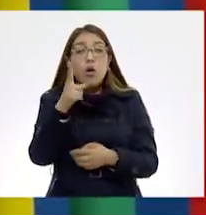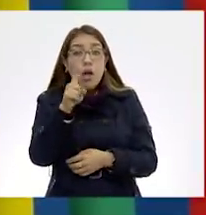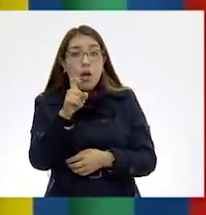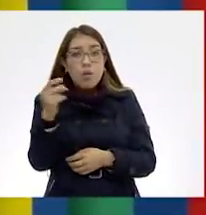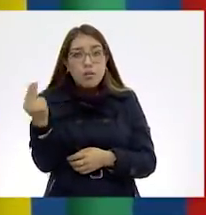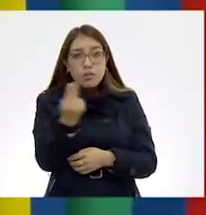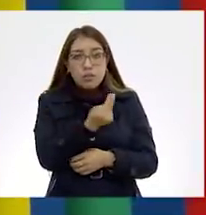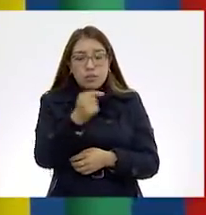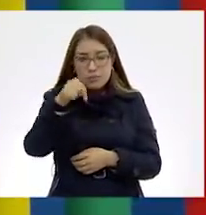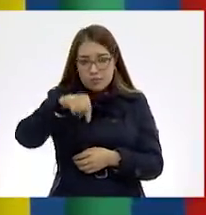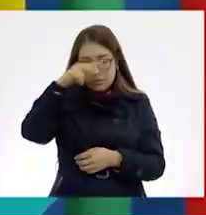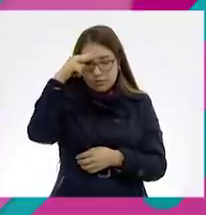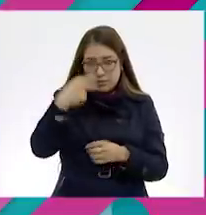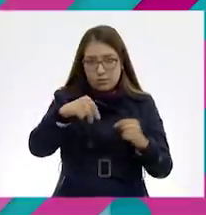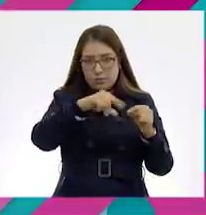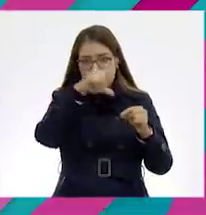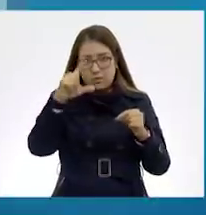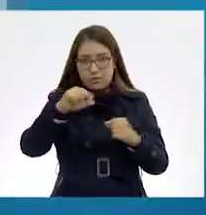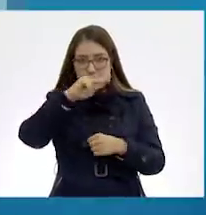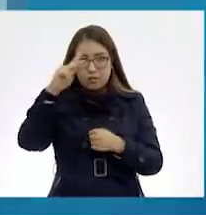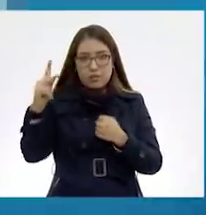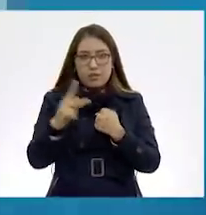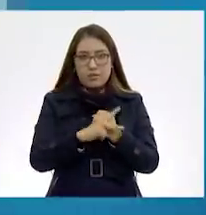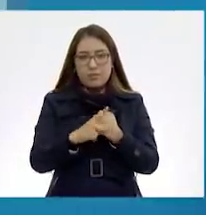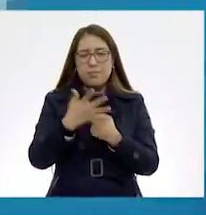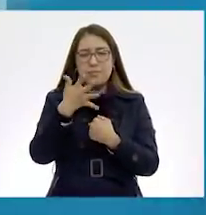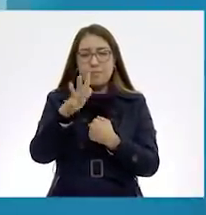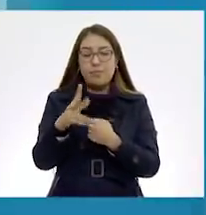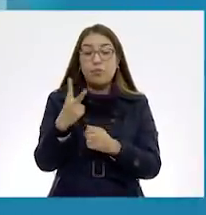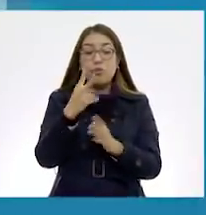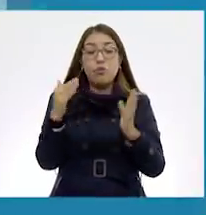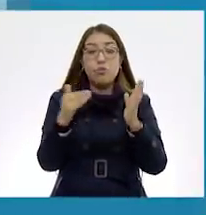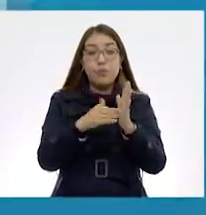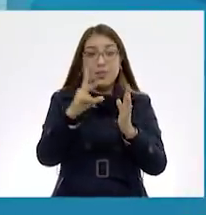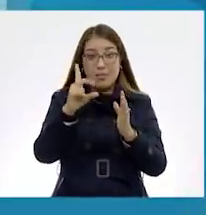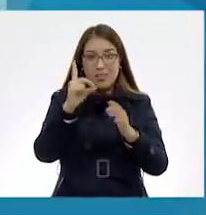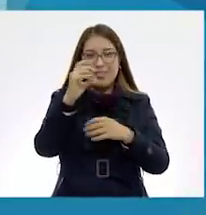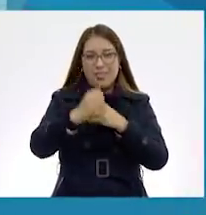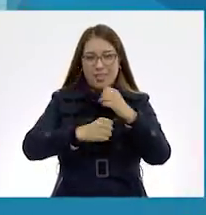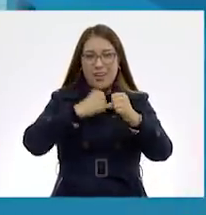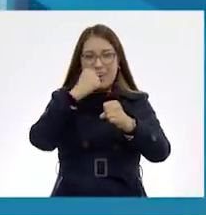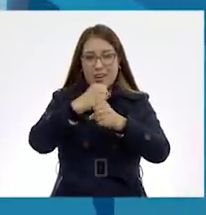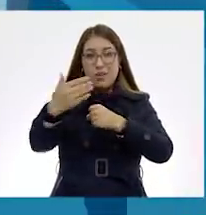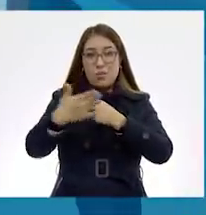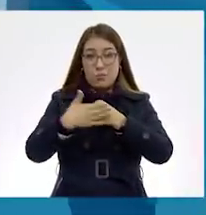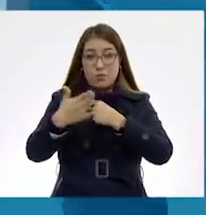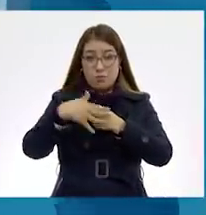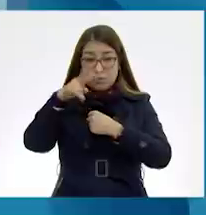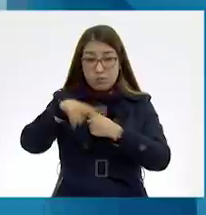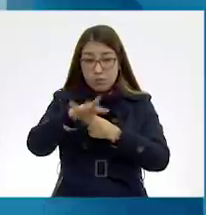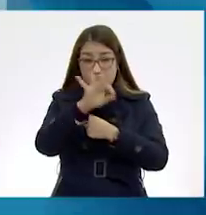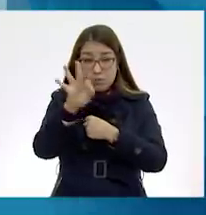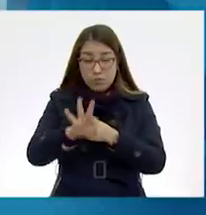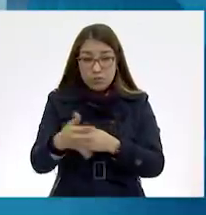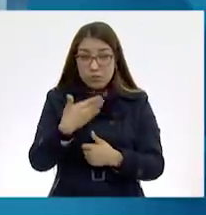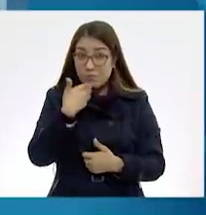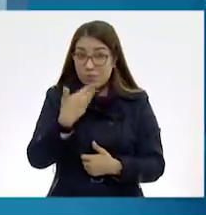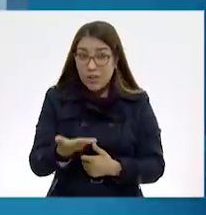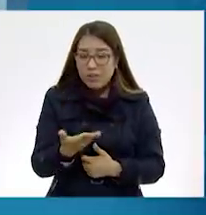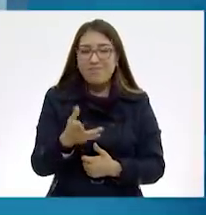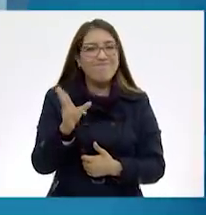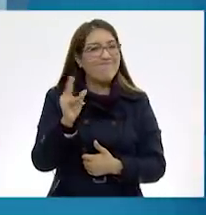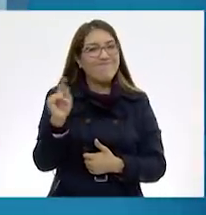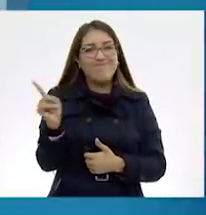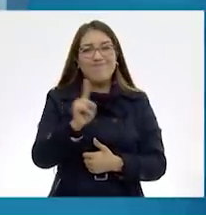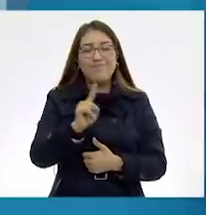en el país. Los pronósticos para el año 2030 no son alentadores. La demanda de agua para consumo